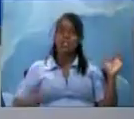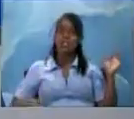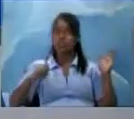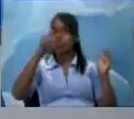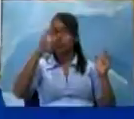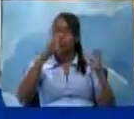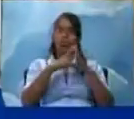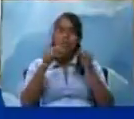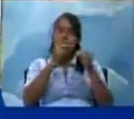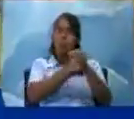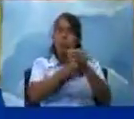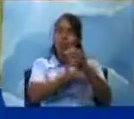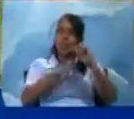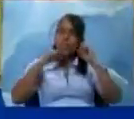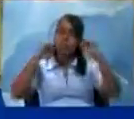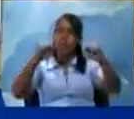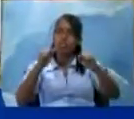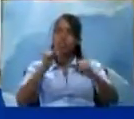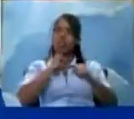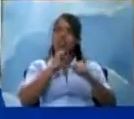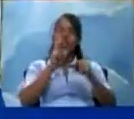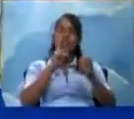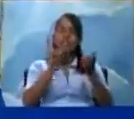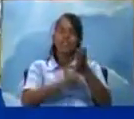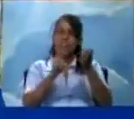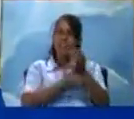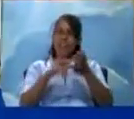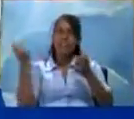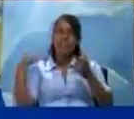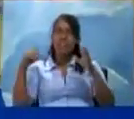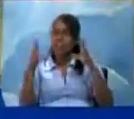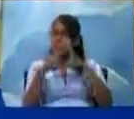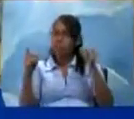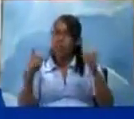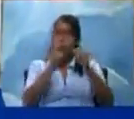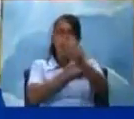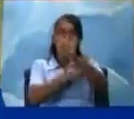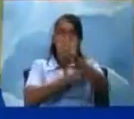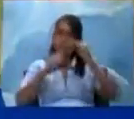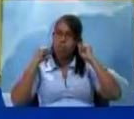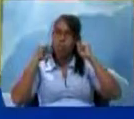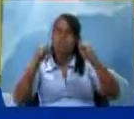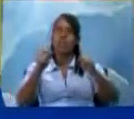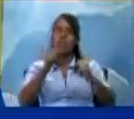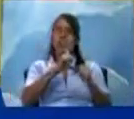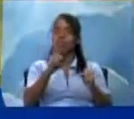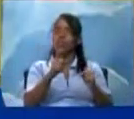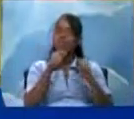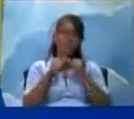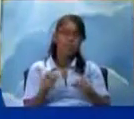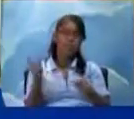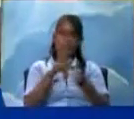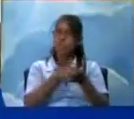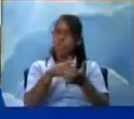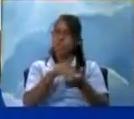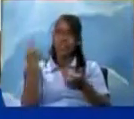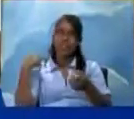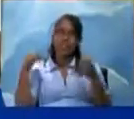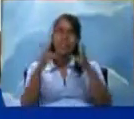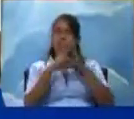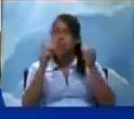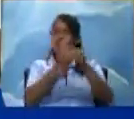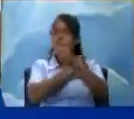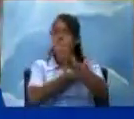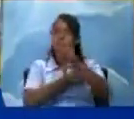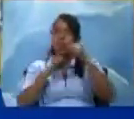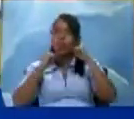Dios Todopoderoso, ¿es verdad que tiene todo el poder? Sí, sí, Él tiene todo el poder. Le dije, no le quepa la menor duda, Él tiene todo el